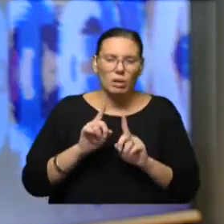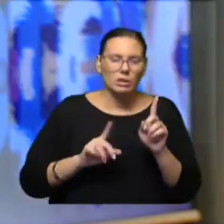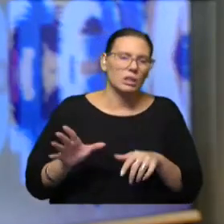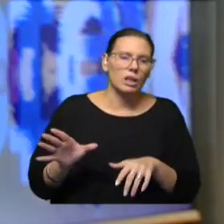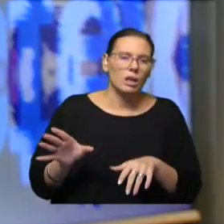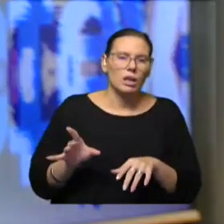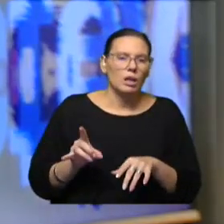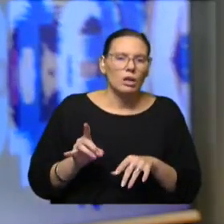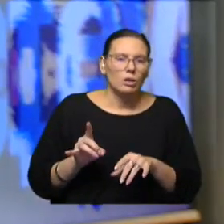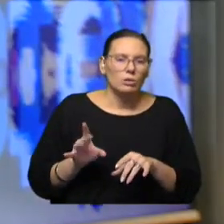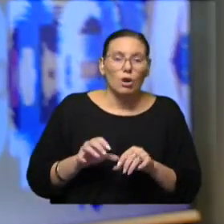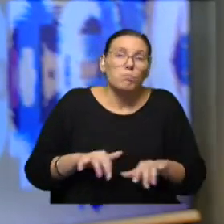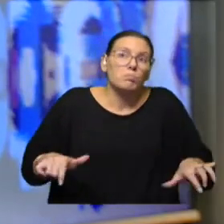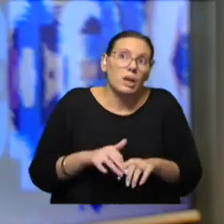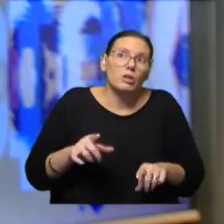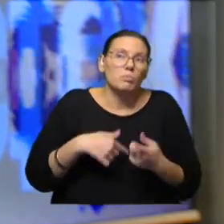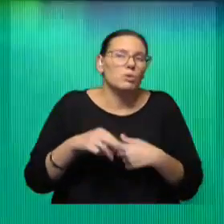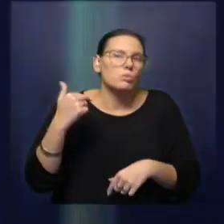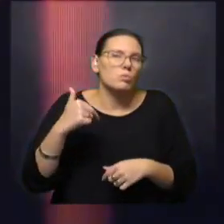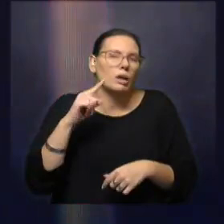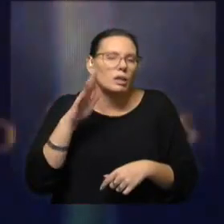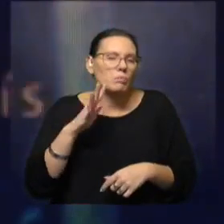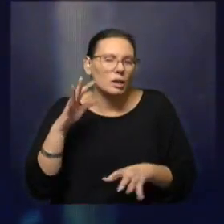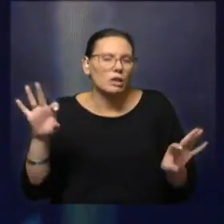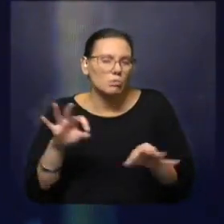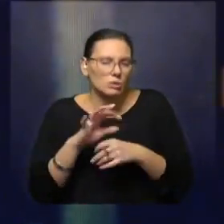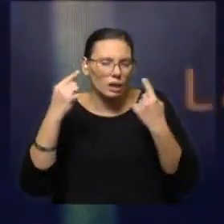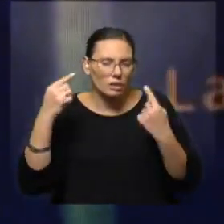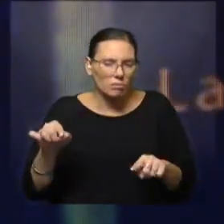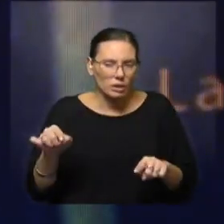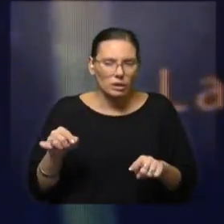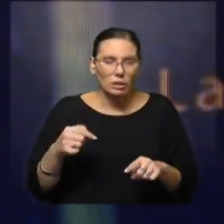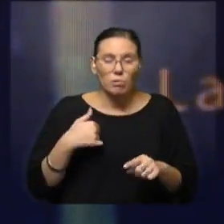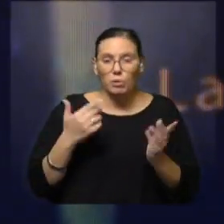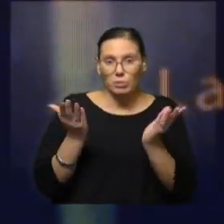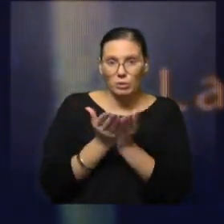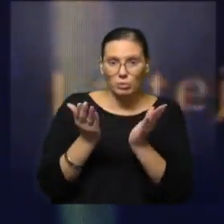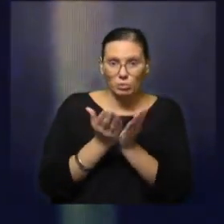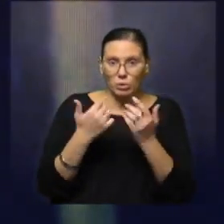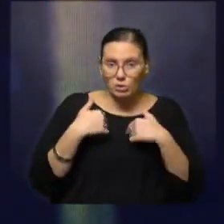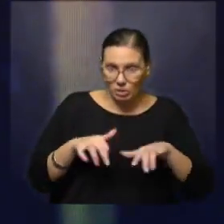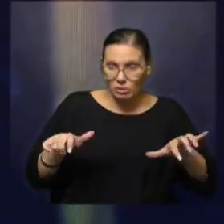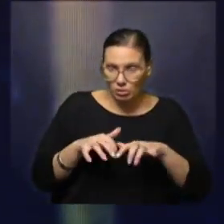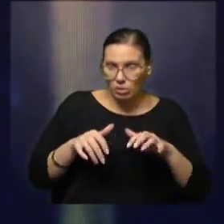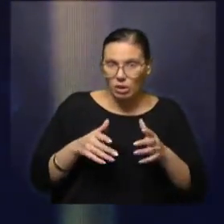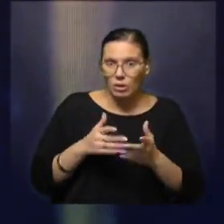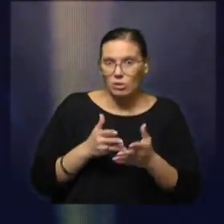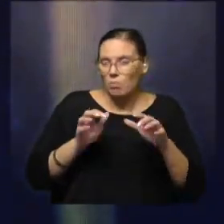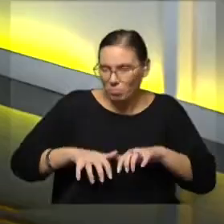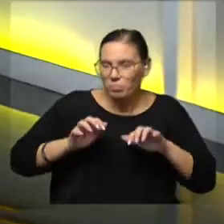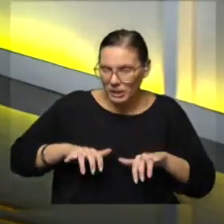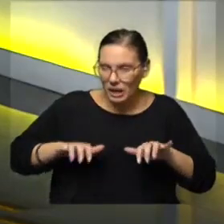suene a piano, de alguna manera. Sí, me pasa que por mis estudios y por lo que yo toco, todo lo toco muy piano.